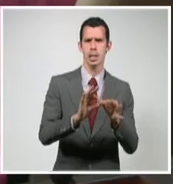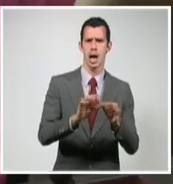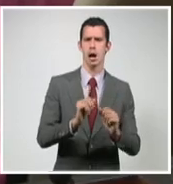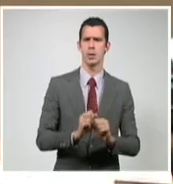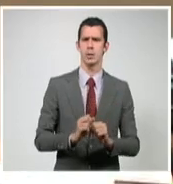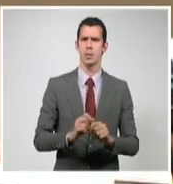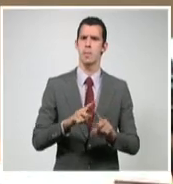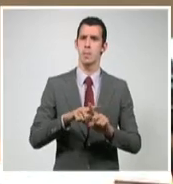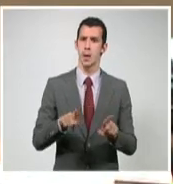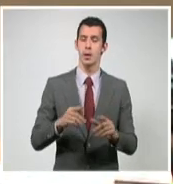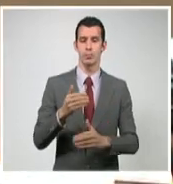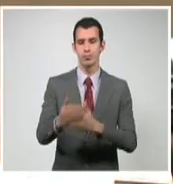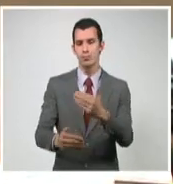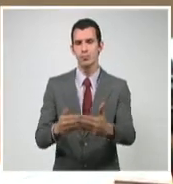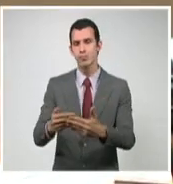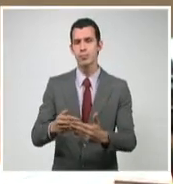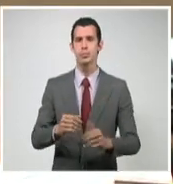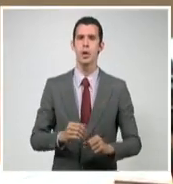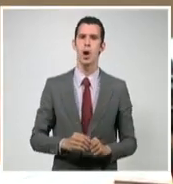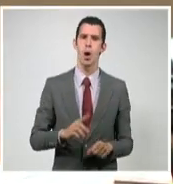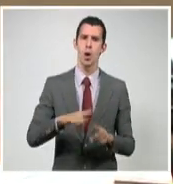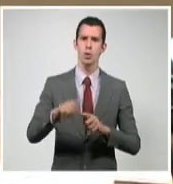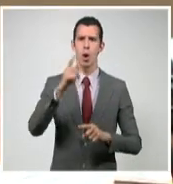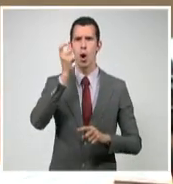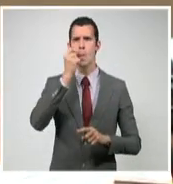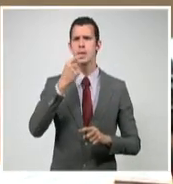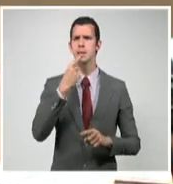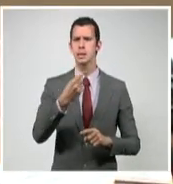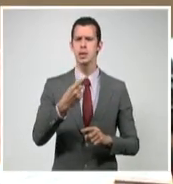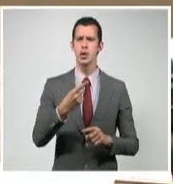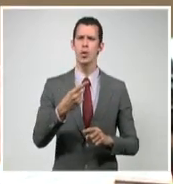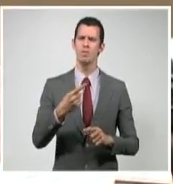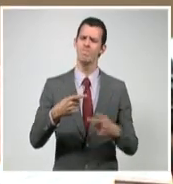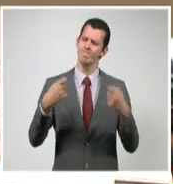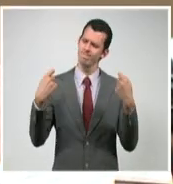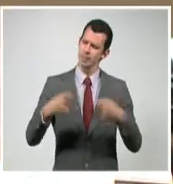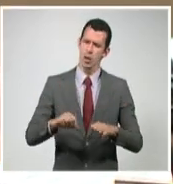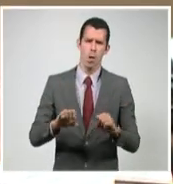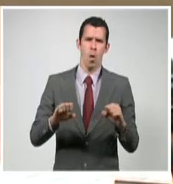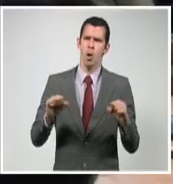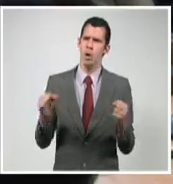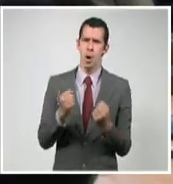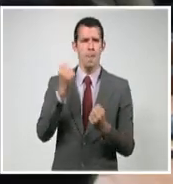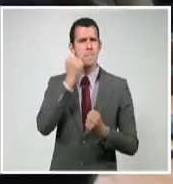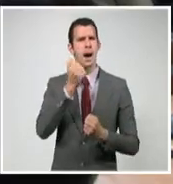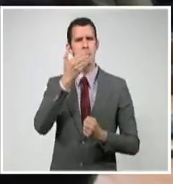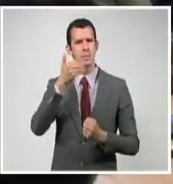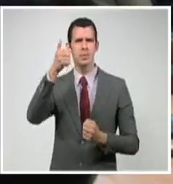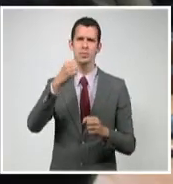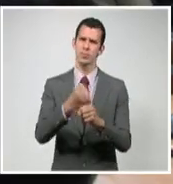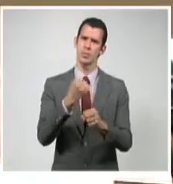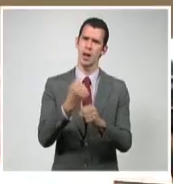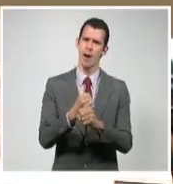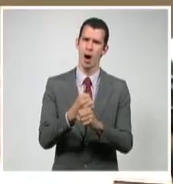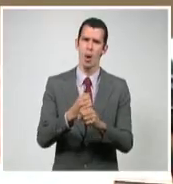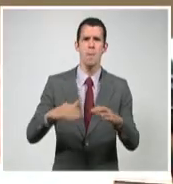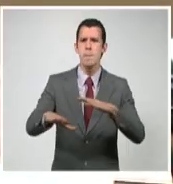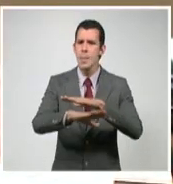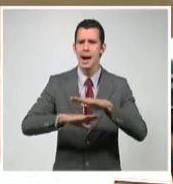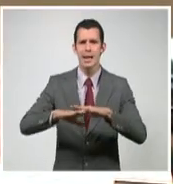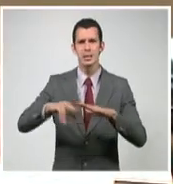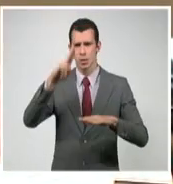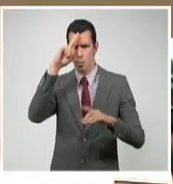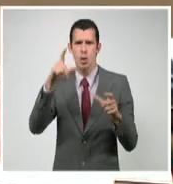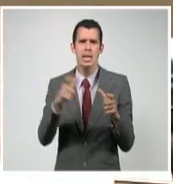vice primer ministro roberto morales ojeda insistió en la necesidad de perfeccionar el trabajo de la atención primaria de salud hoy hacemos